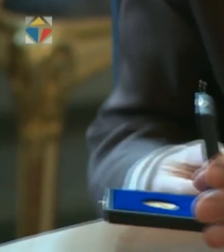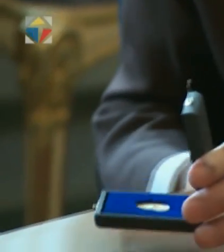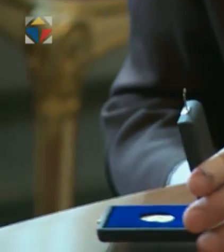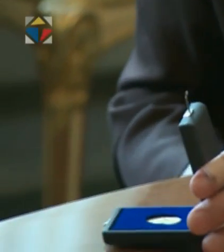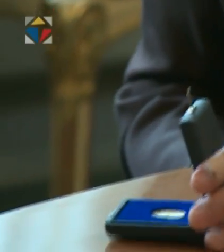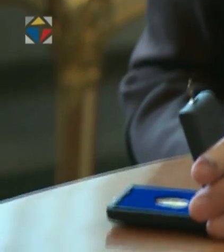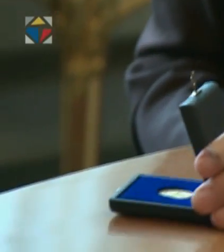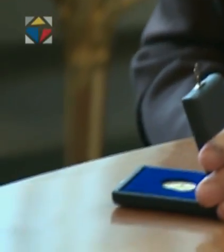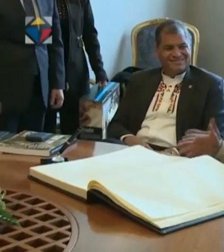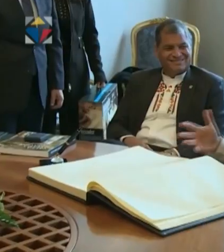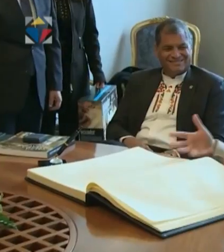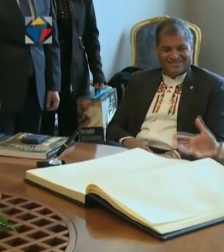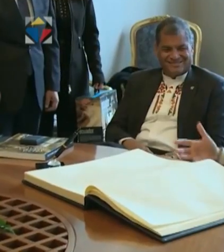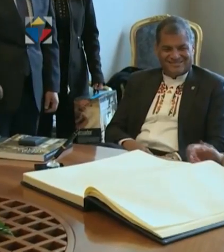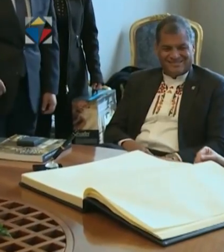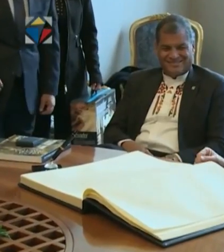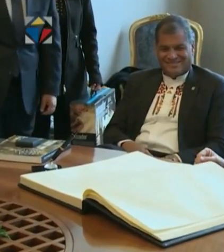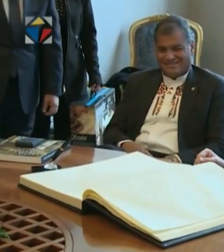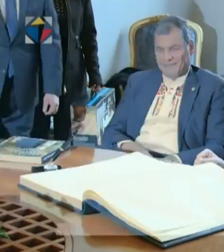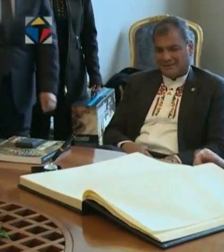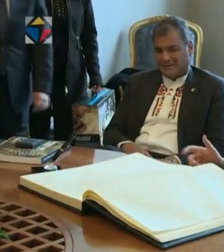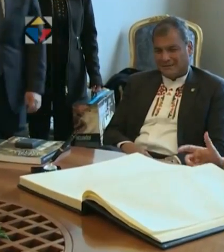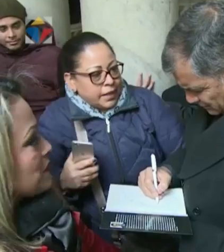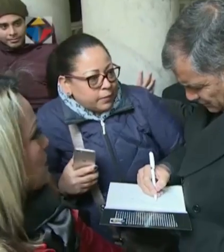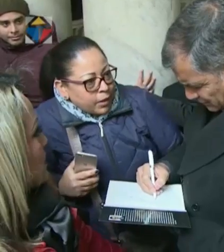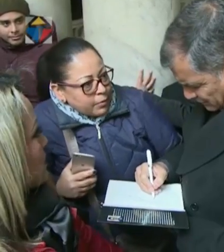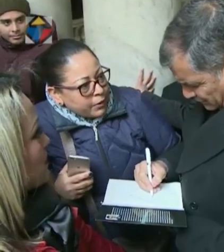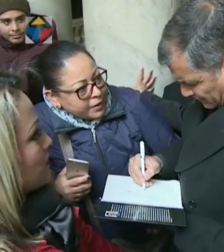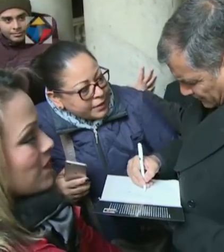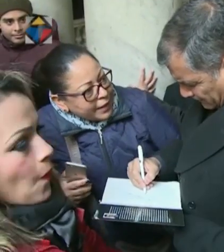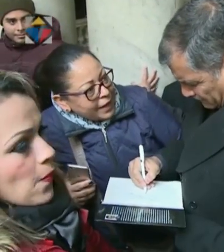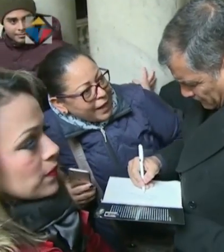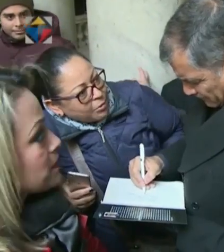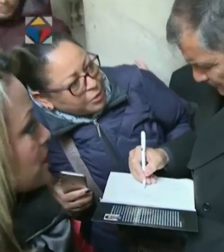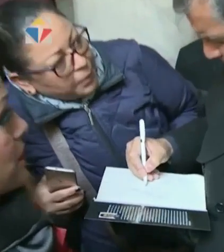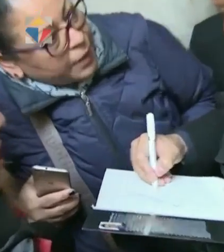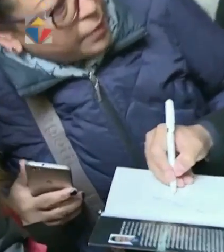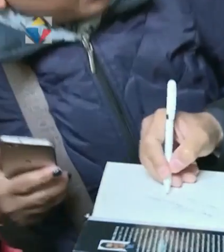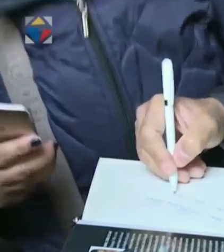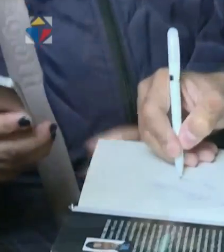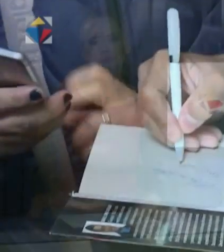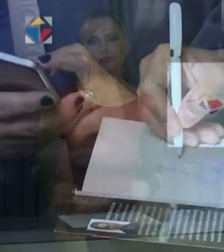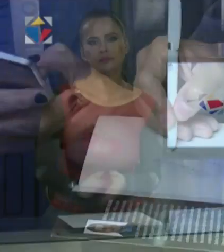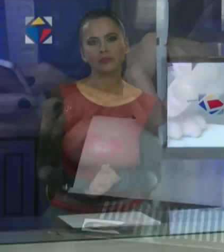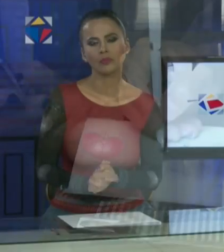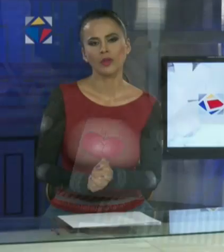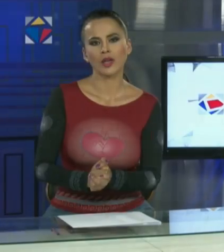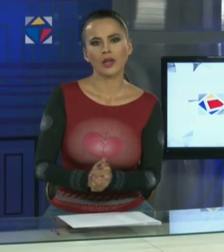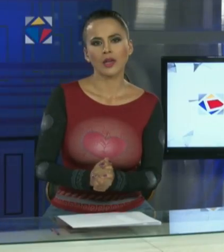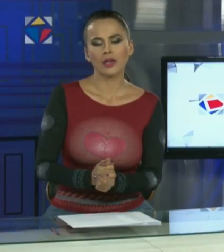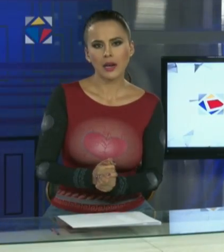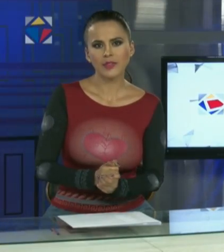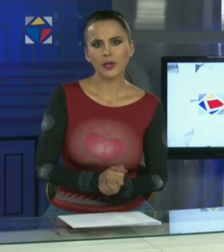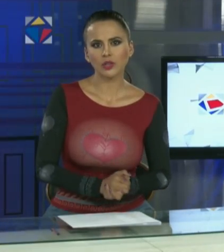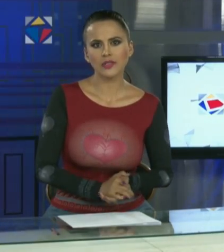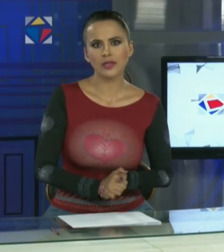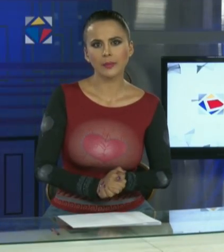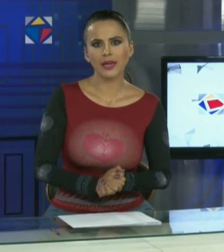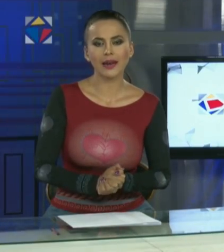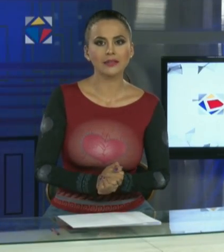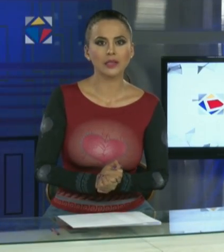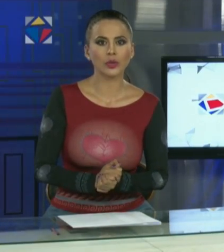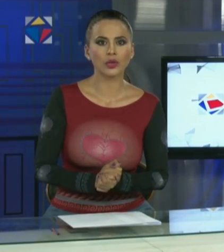presente en agradecimiento a la visita del mandatario ecuatoriano. Caterina Morejón, Noticiero Ciudadano. Y en la misma